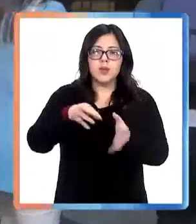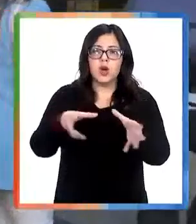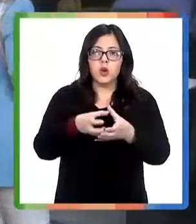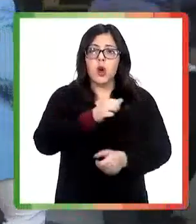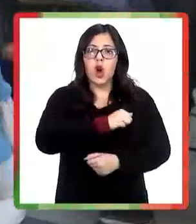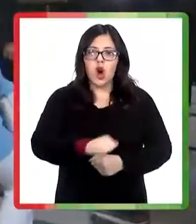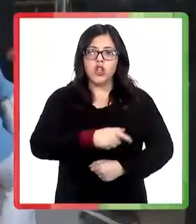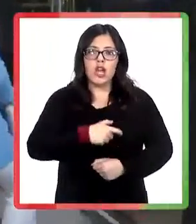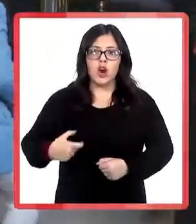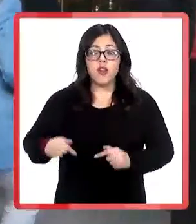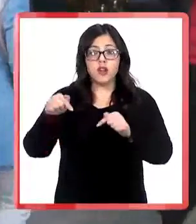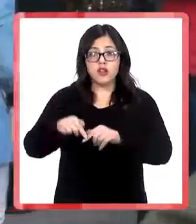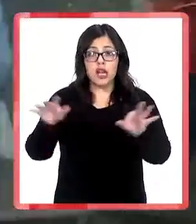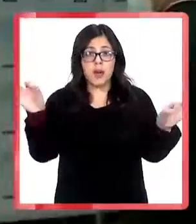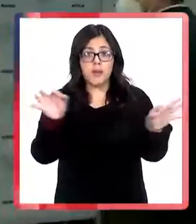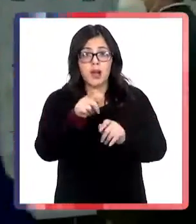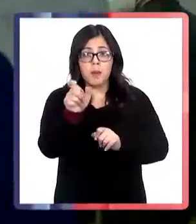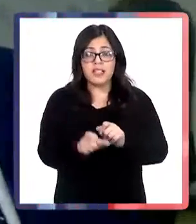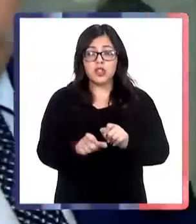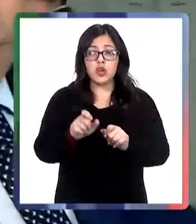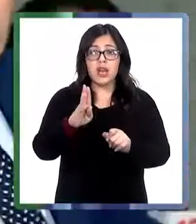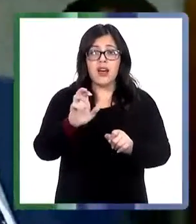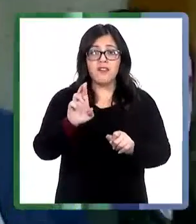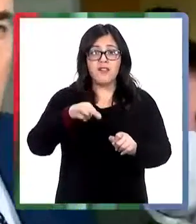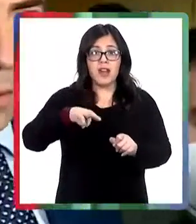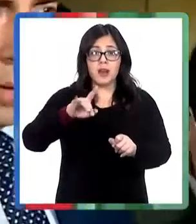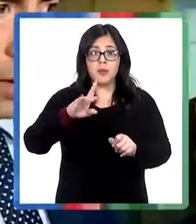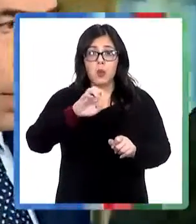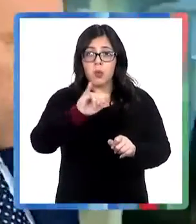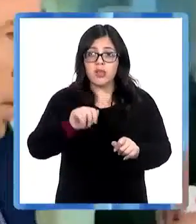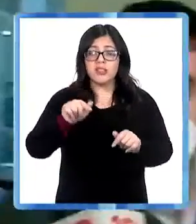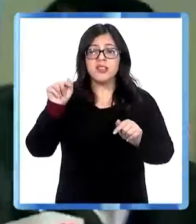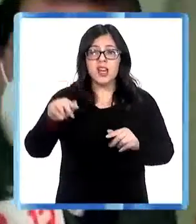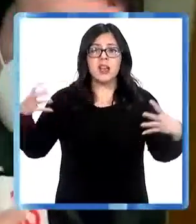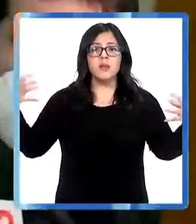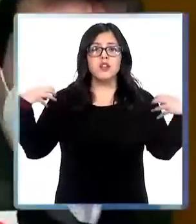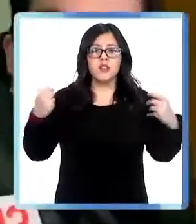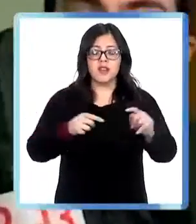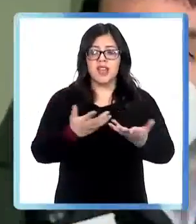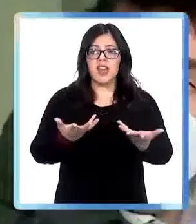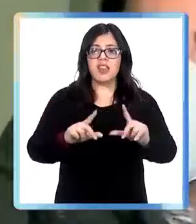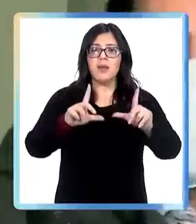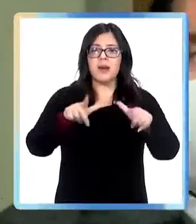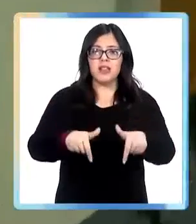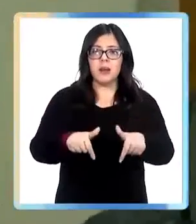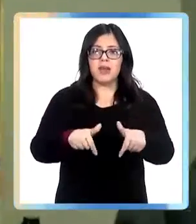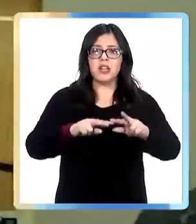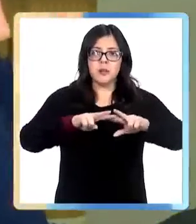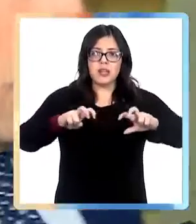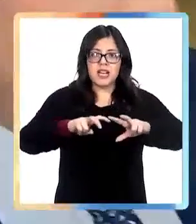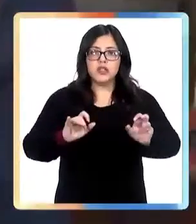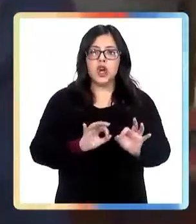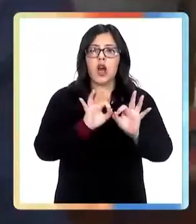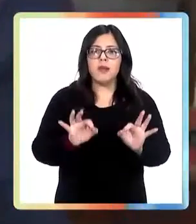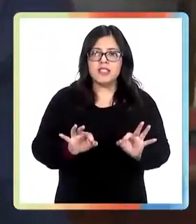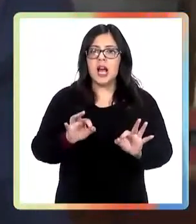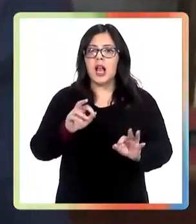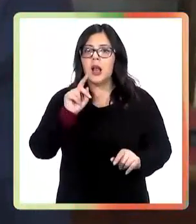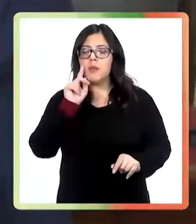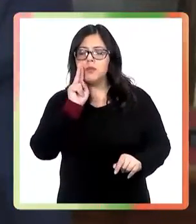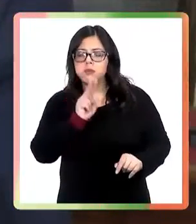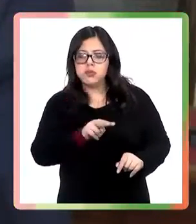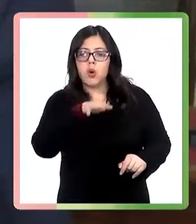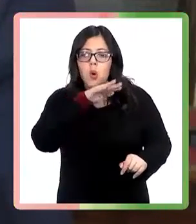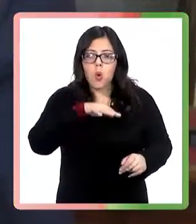denuncias de parlamentarios de oposición y, según explicó el Contralor Bermúdez, quedó a cargo del Departamento de Auditorías Especiales para